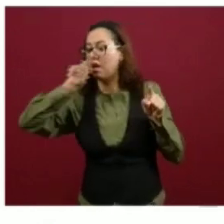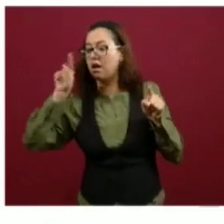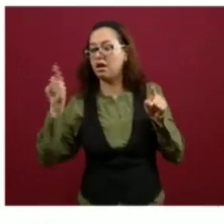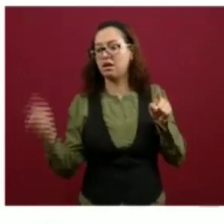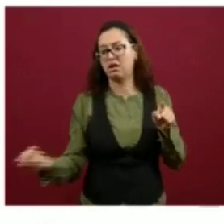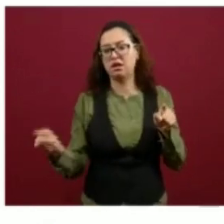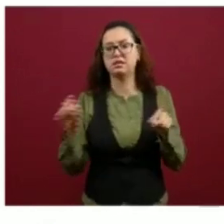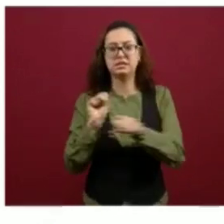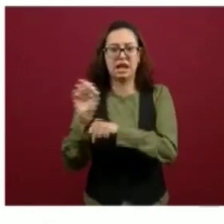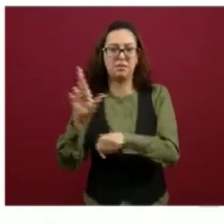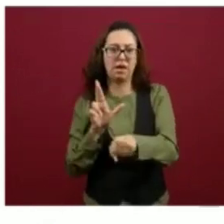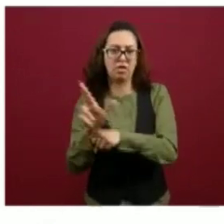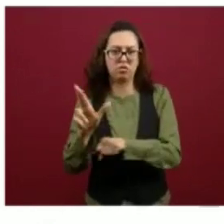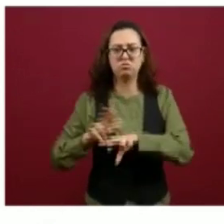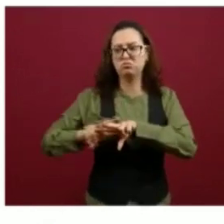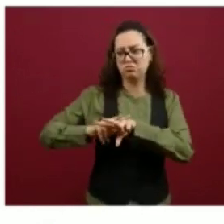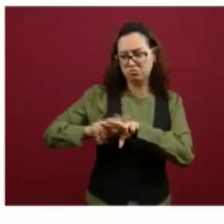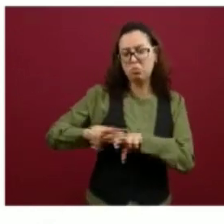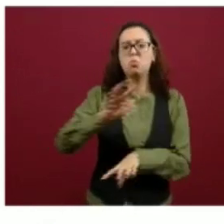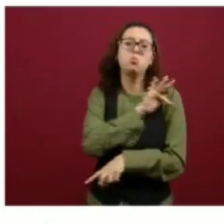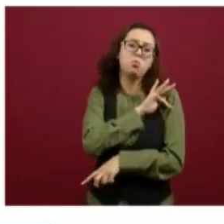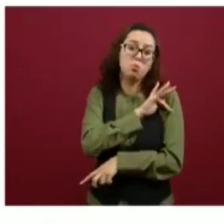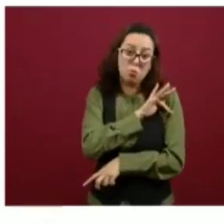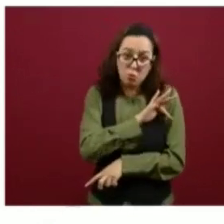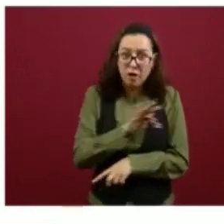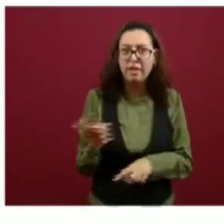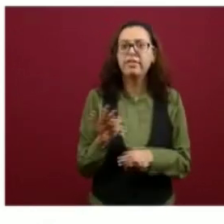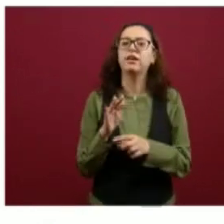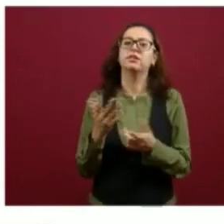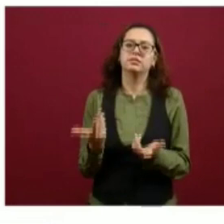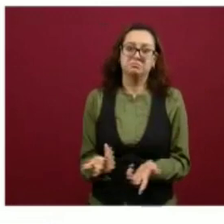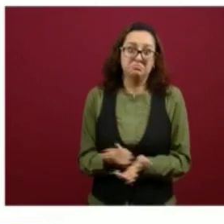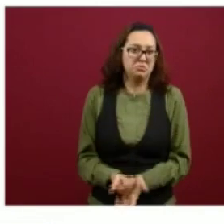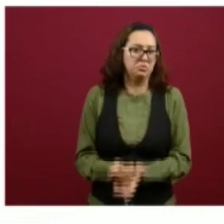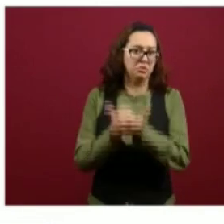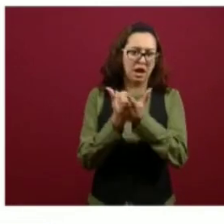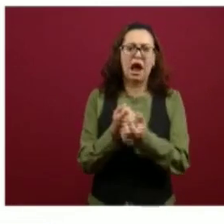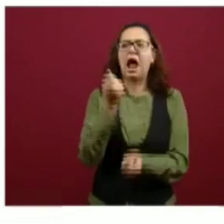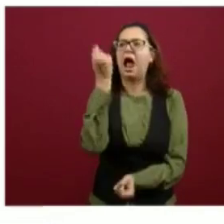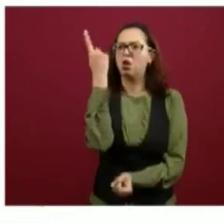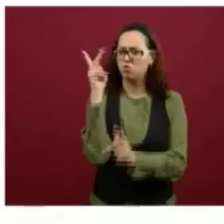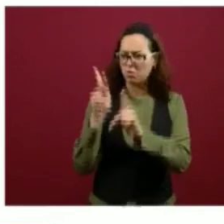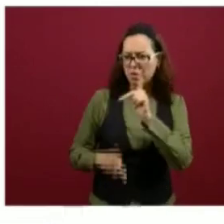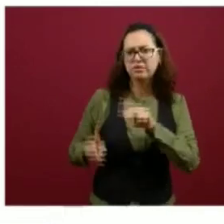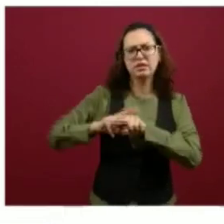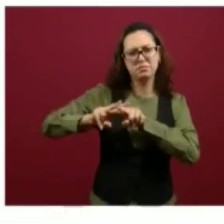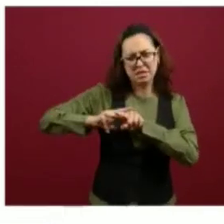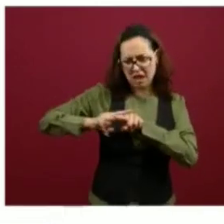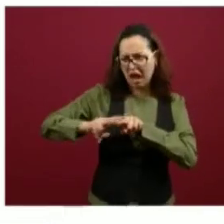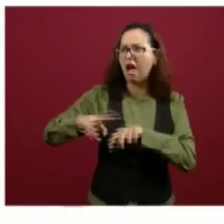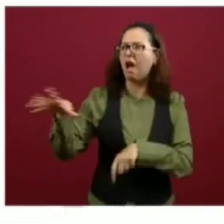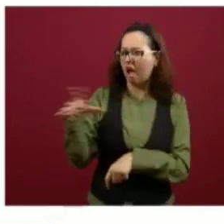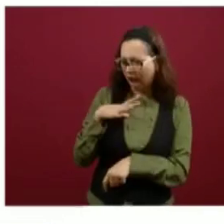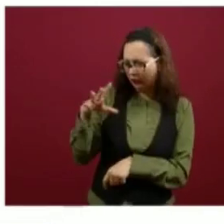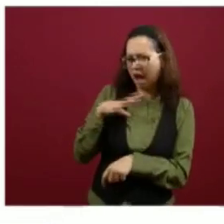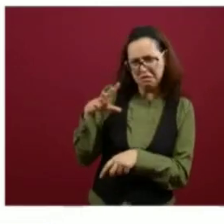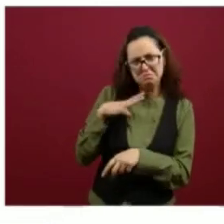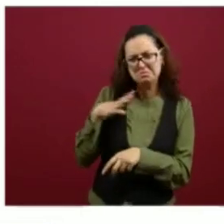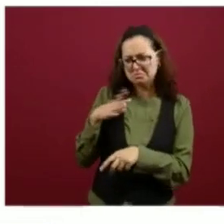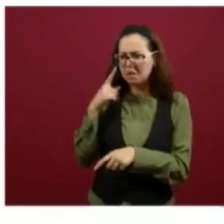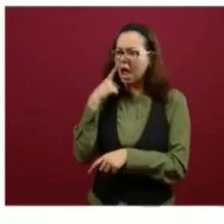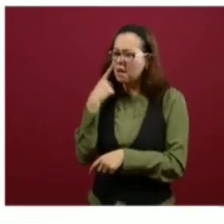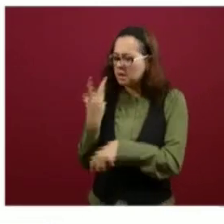los puertos del Salvador, ¿verdad? Eso ayudaría muchísimo. Hay unos tramos que ya están hechos en Guatemala. Hay que mirar cómo están